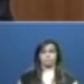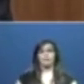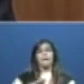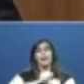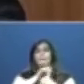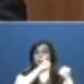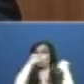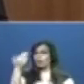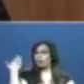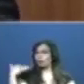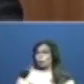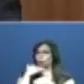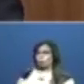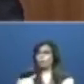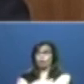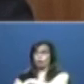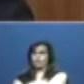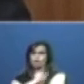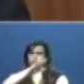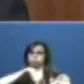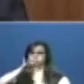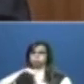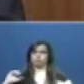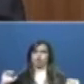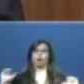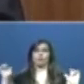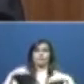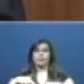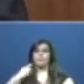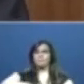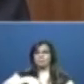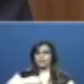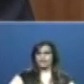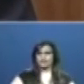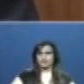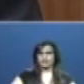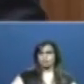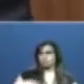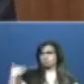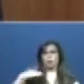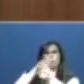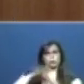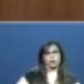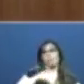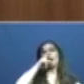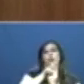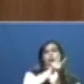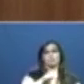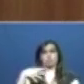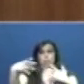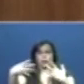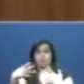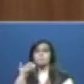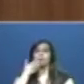octubre pasado el gobierno reunió la conferencia de presidentes que no se había celebrado desde 2009 y que entre otros aspectos